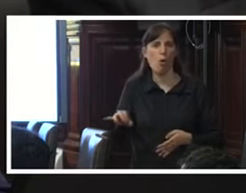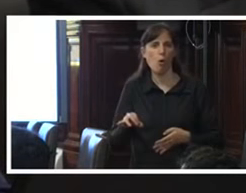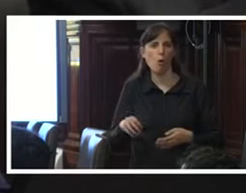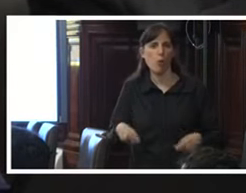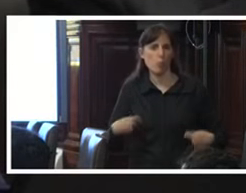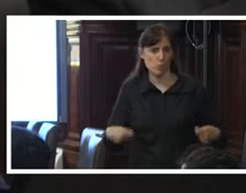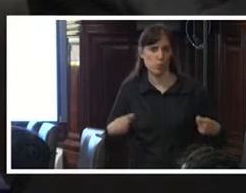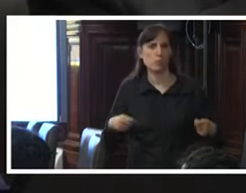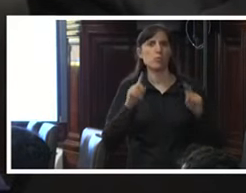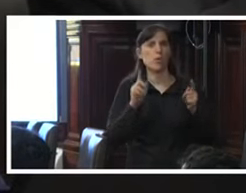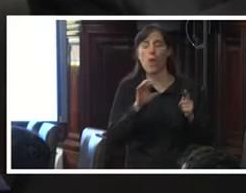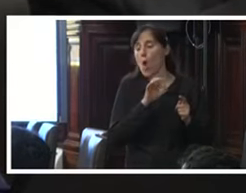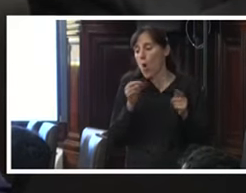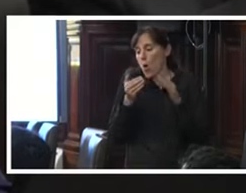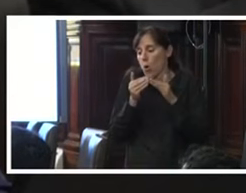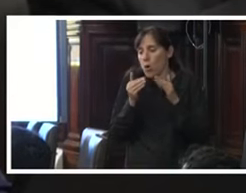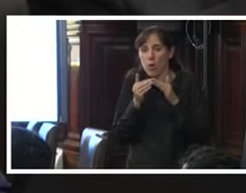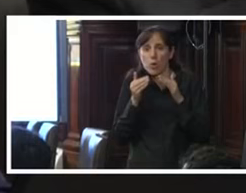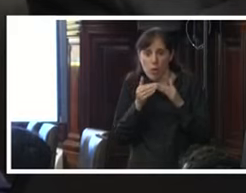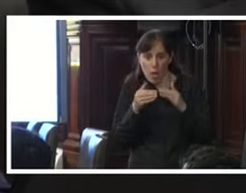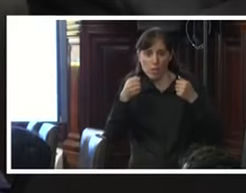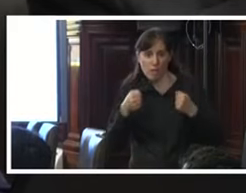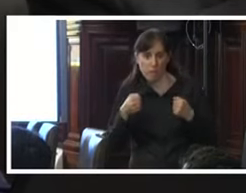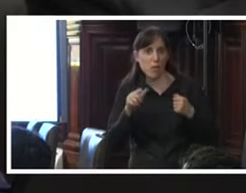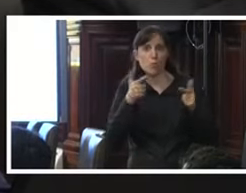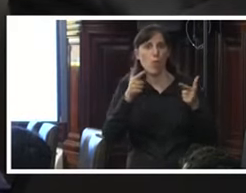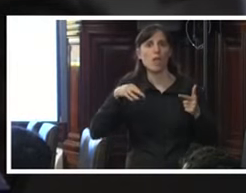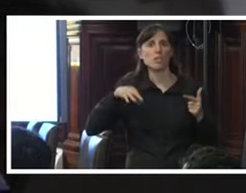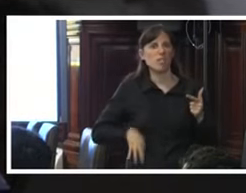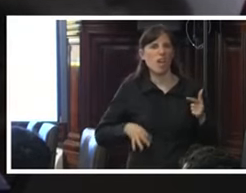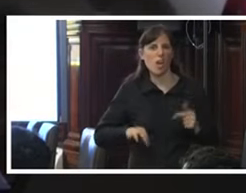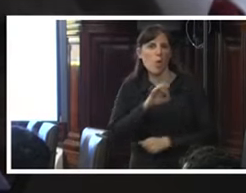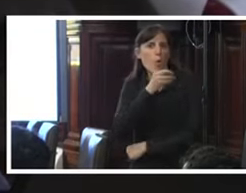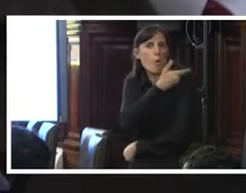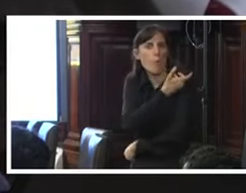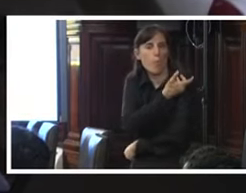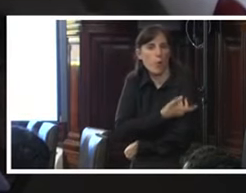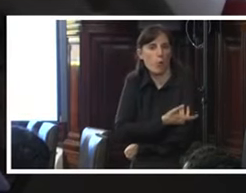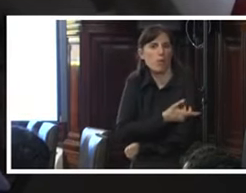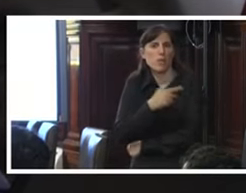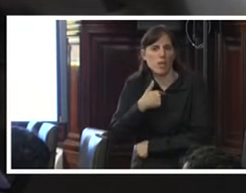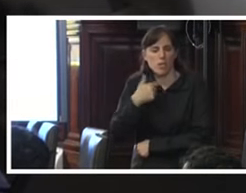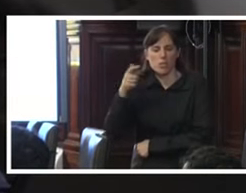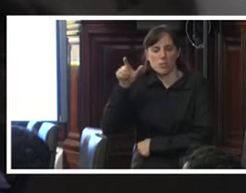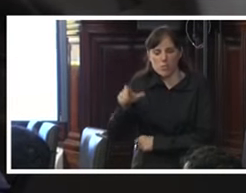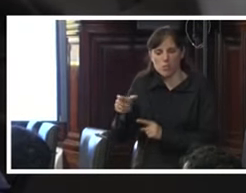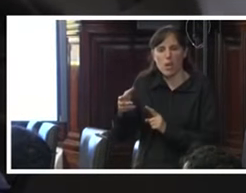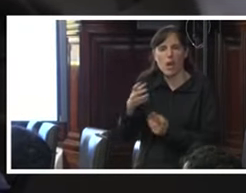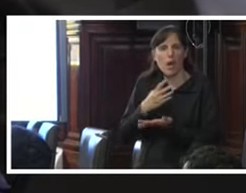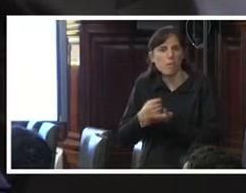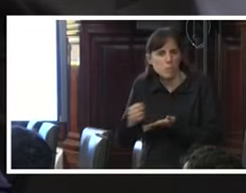casas trabajando sin recibir salario o estar a cambio de un espacio en precarias condiciones siendo explotados y en muchos casos